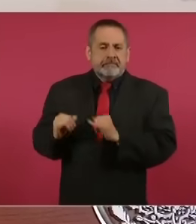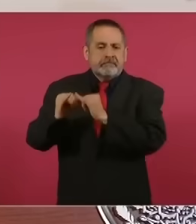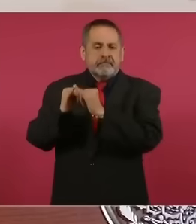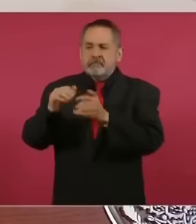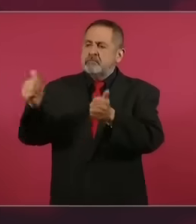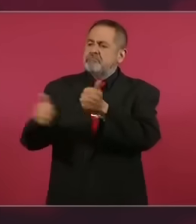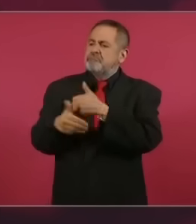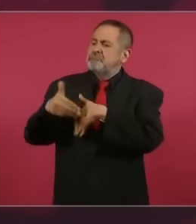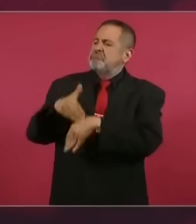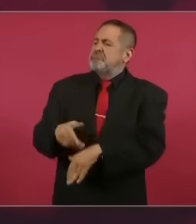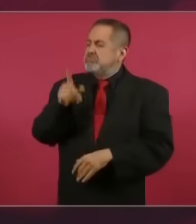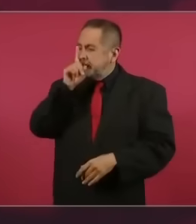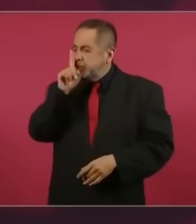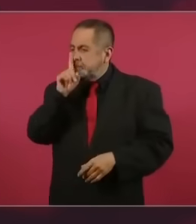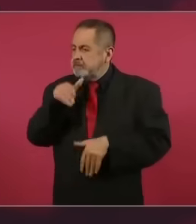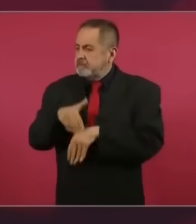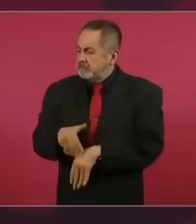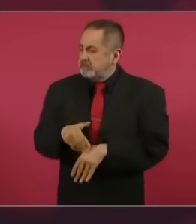sometida.